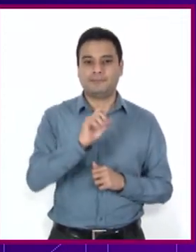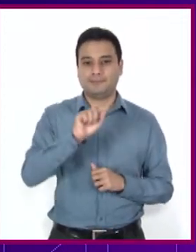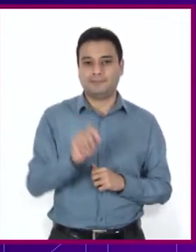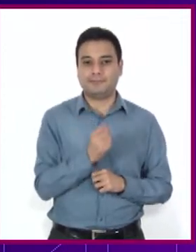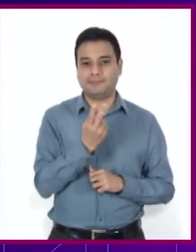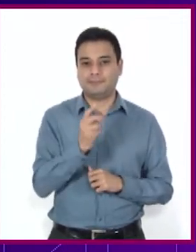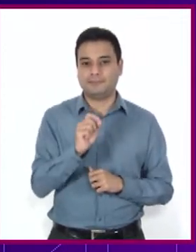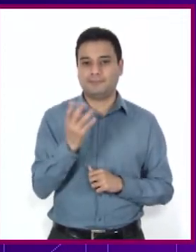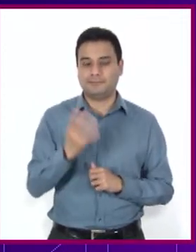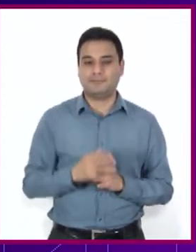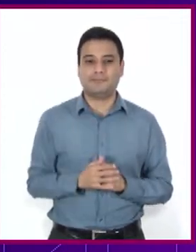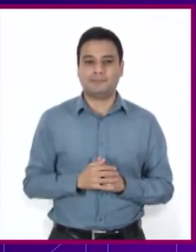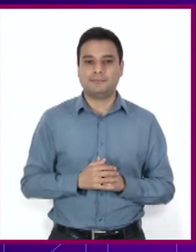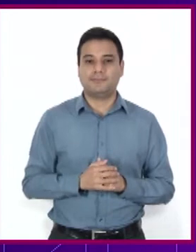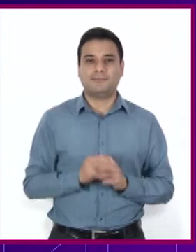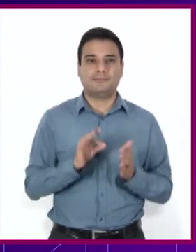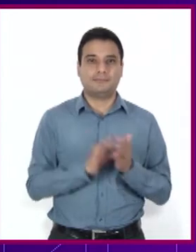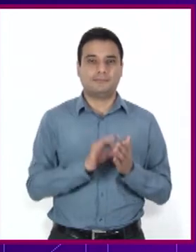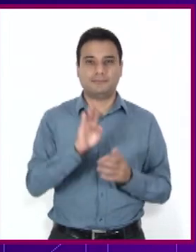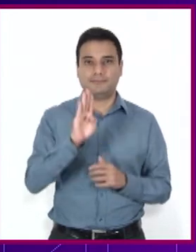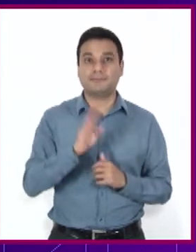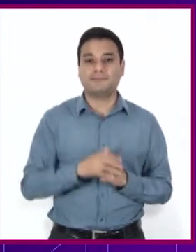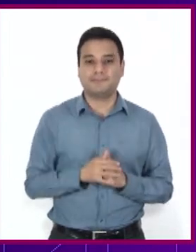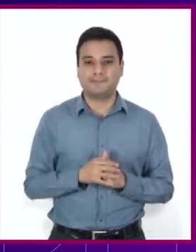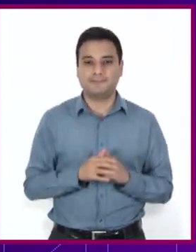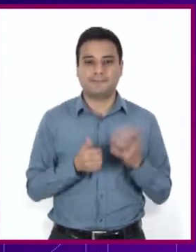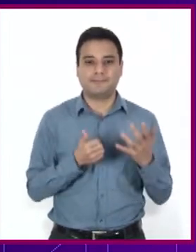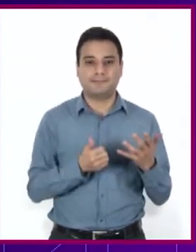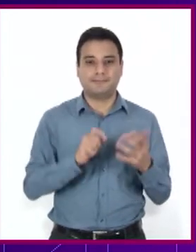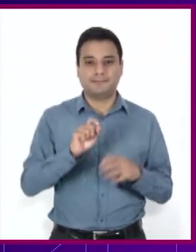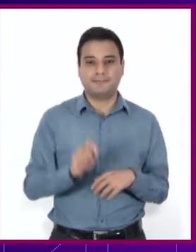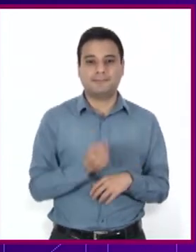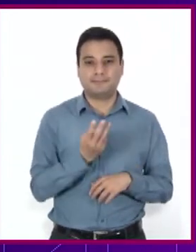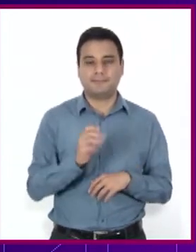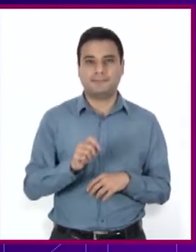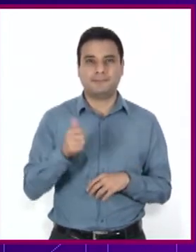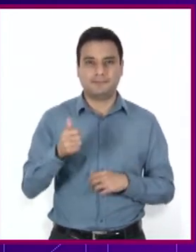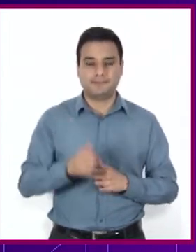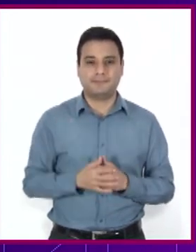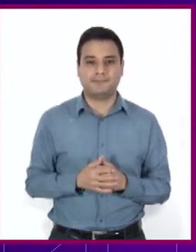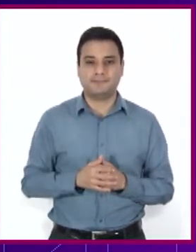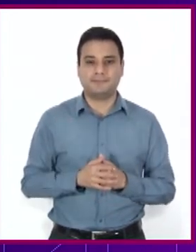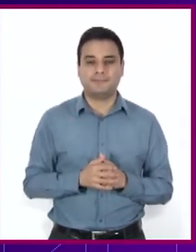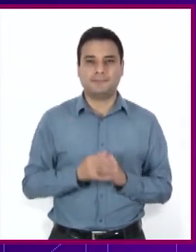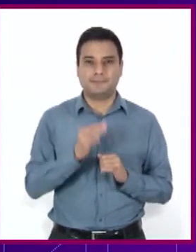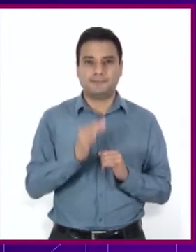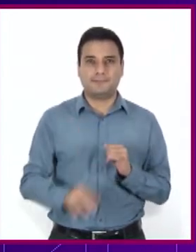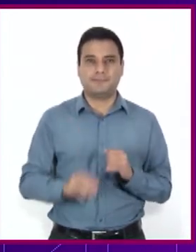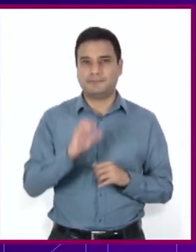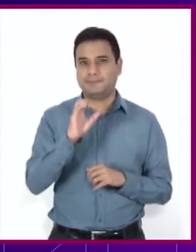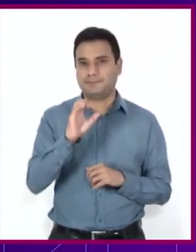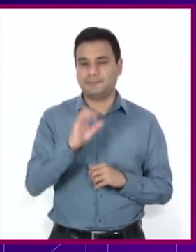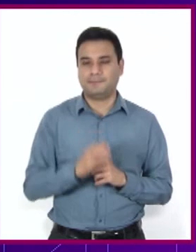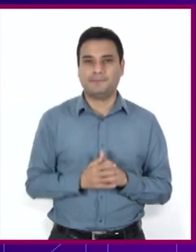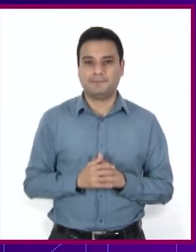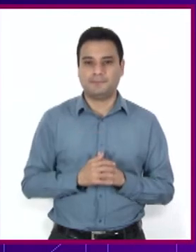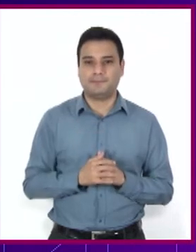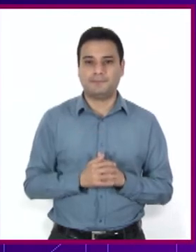4,2.4. Localizamos el punto B, 6,3.6. Finalmente, ubicamos el punto